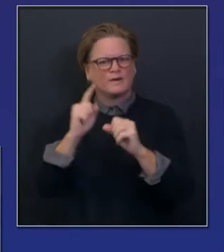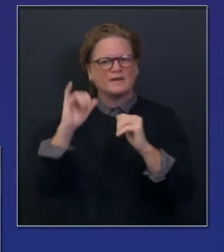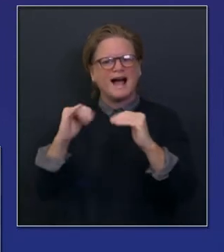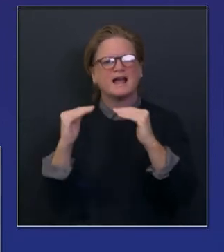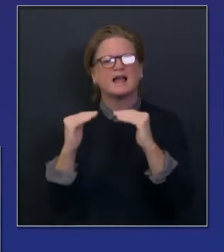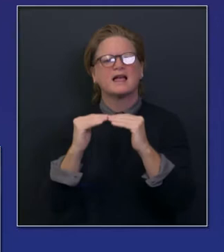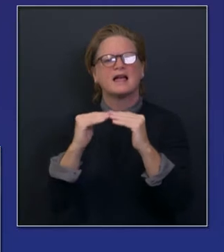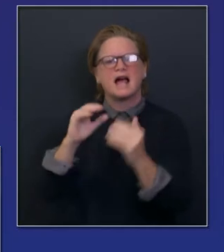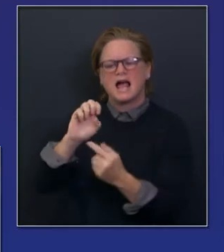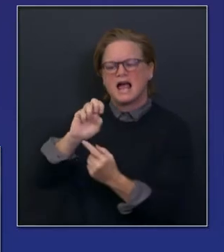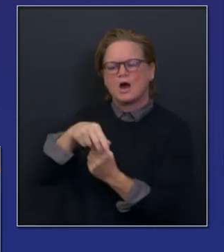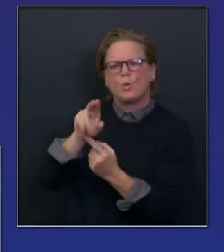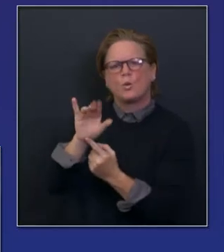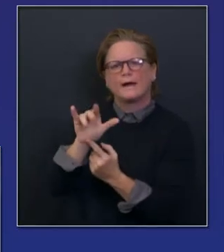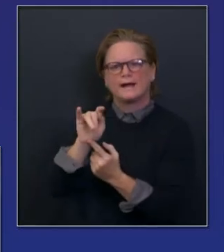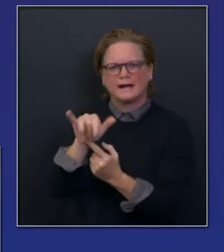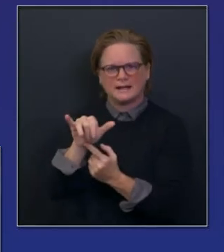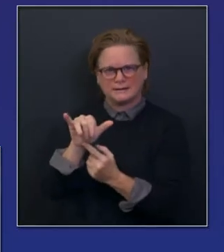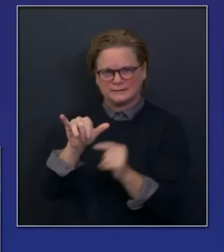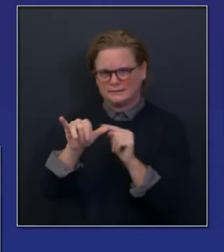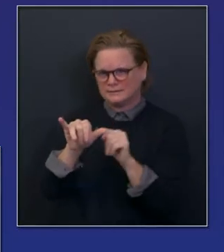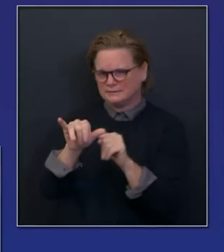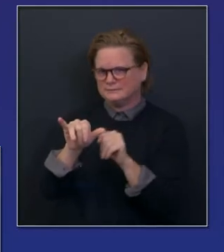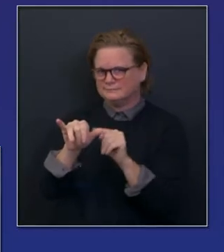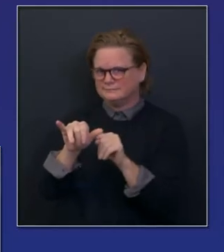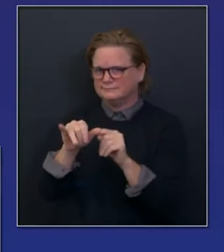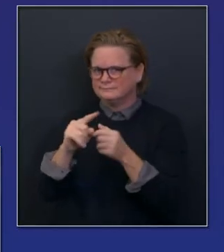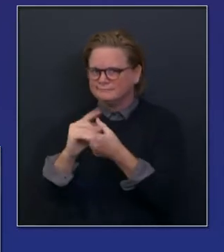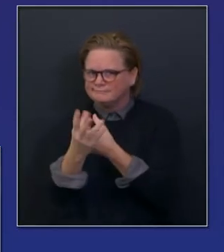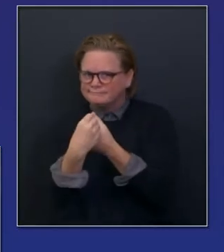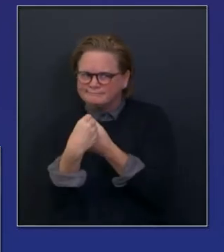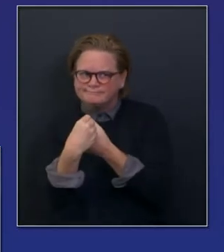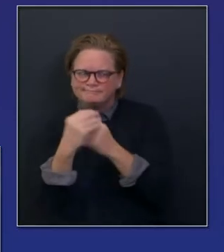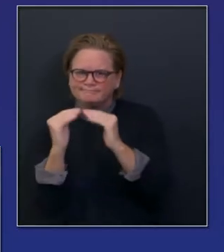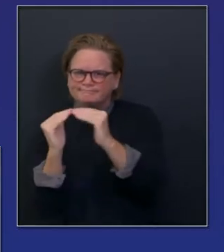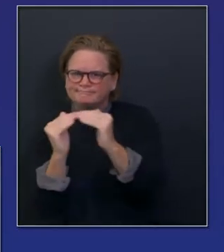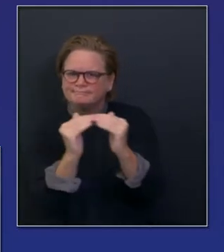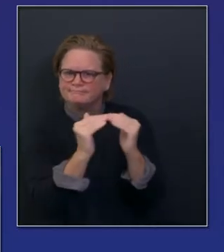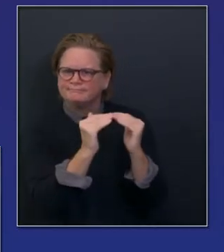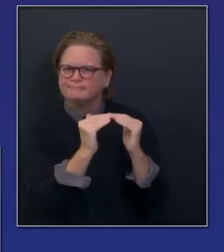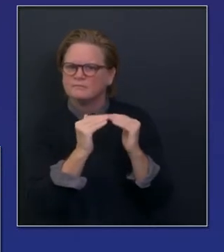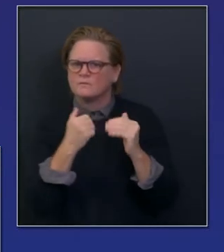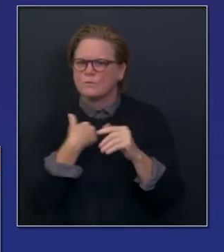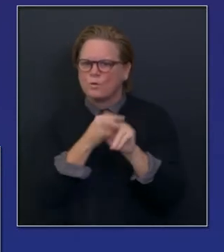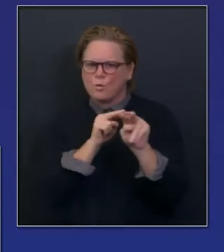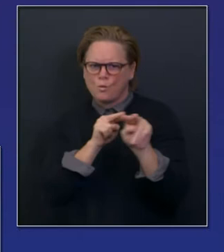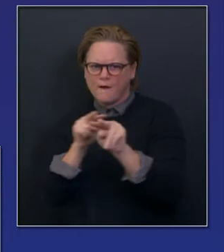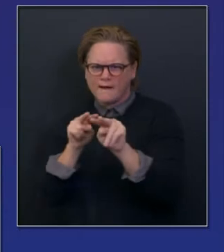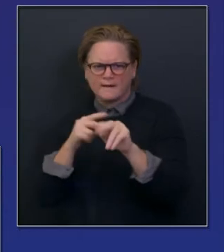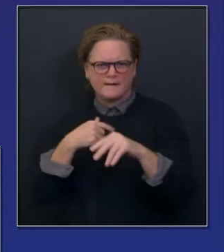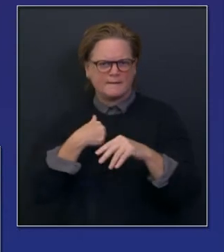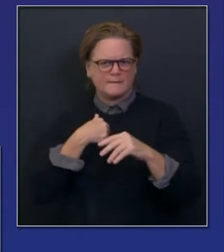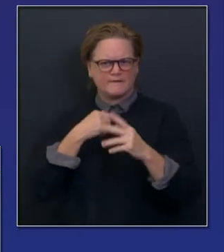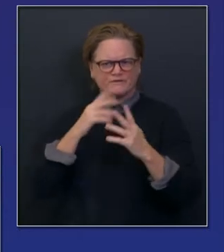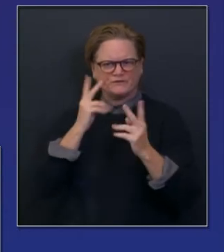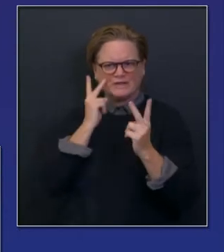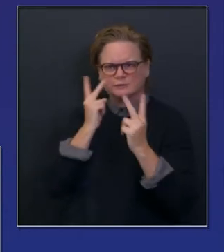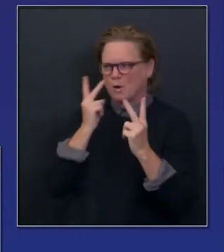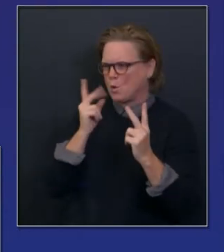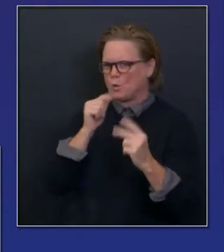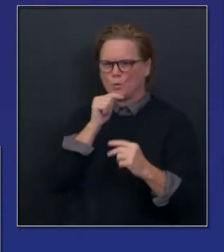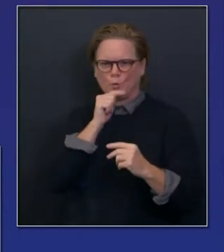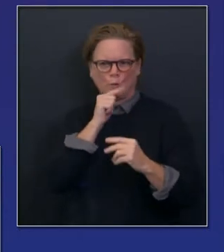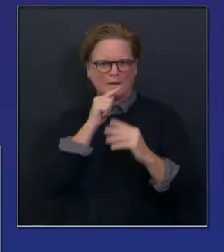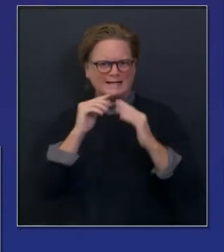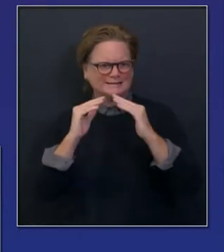en cuestión de equidad, hablamos en cuestión de inclusión. Siempre hemos avanzado en nuestros valores, pero tenemos que manifestarlos y también hacerlos